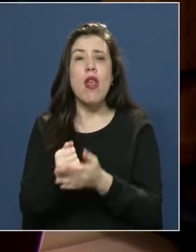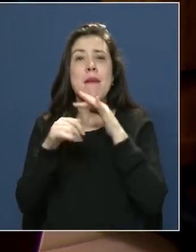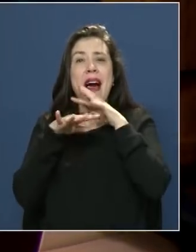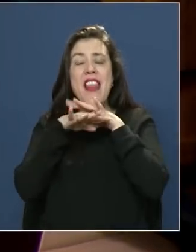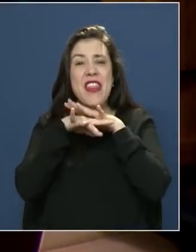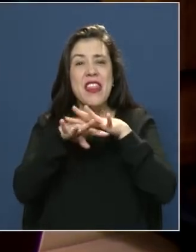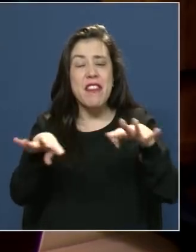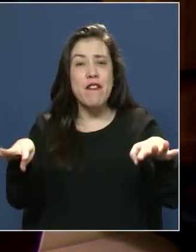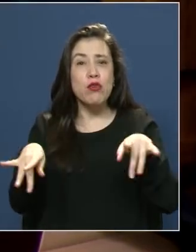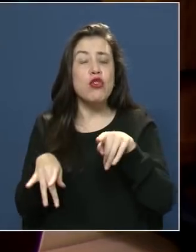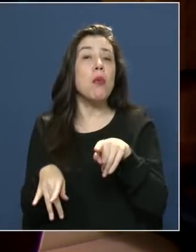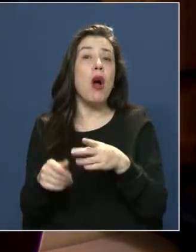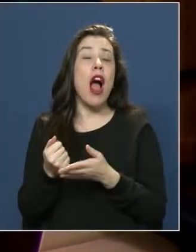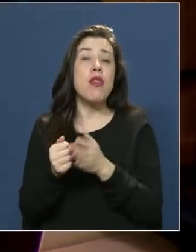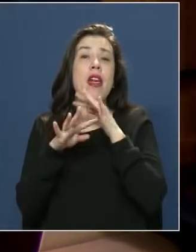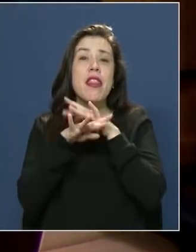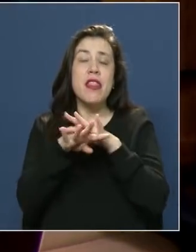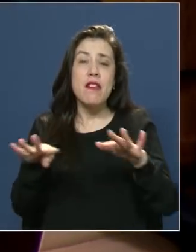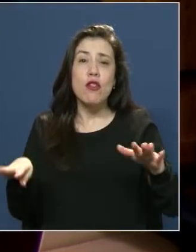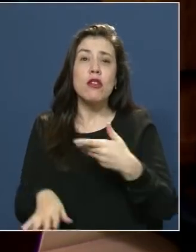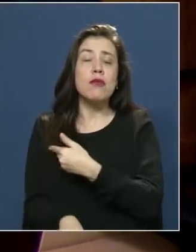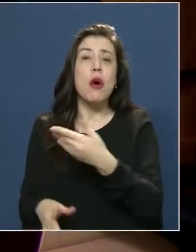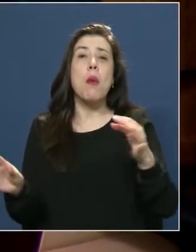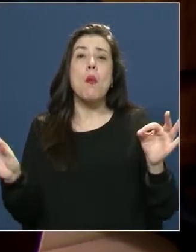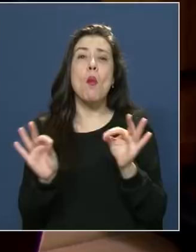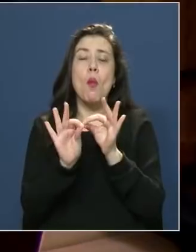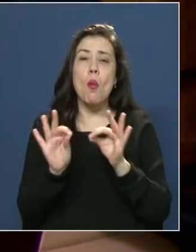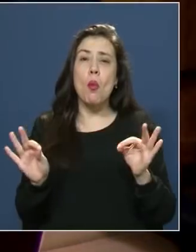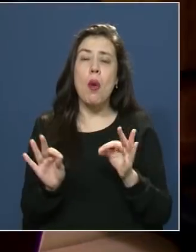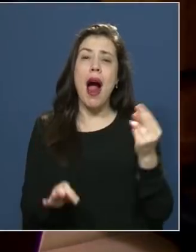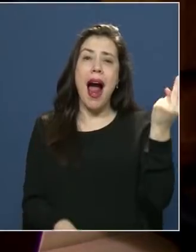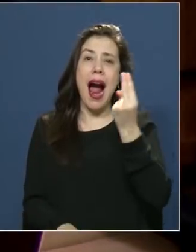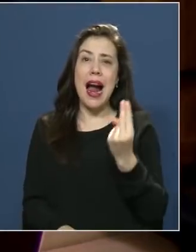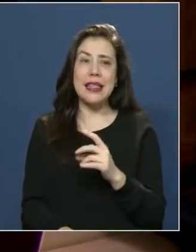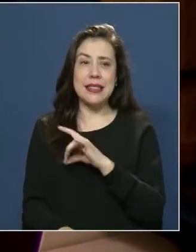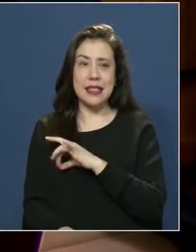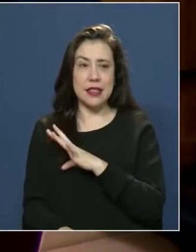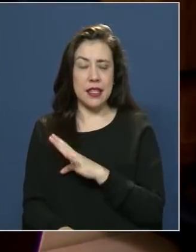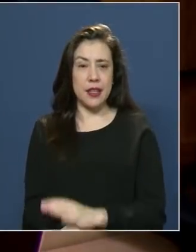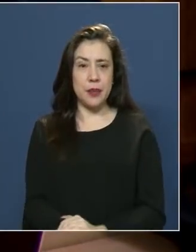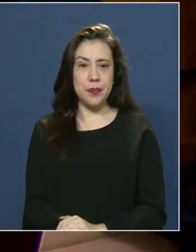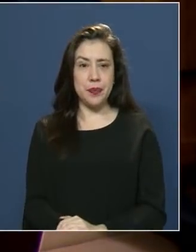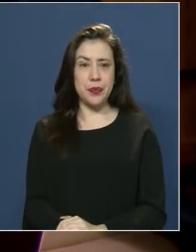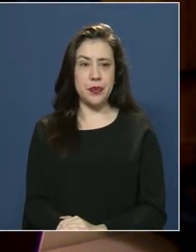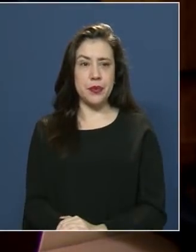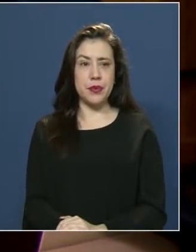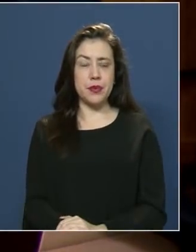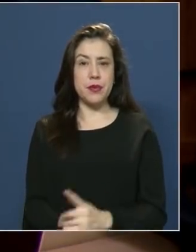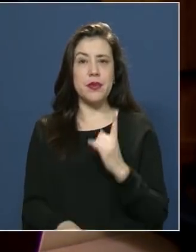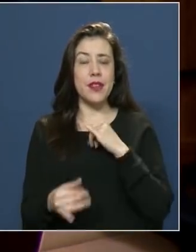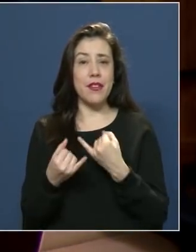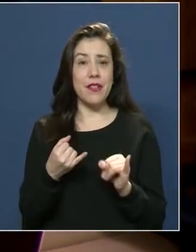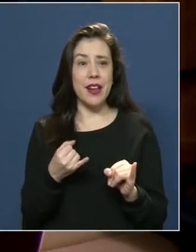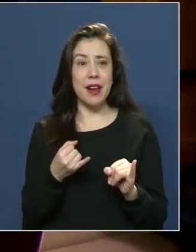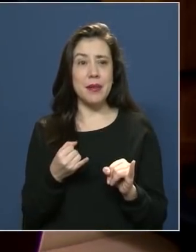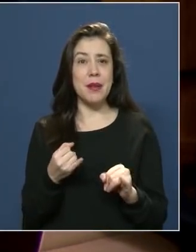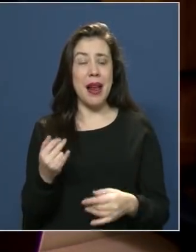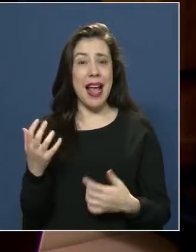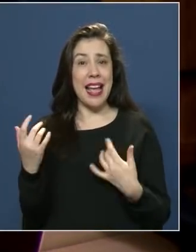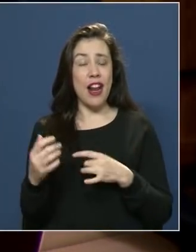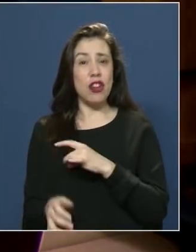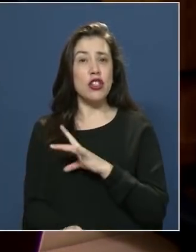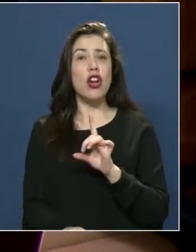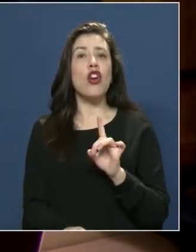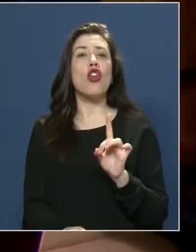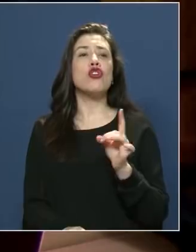difusión, porque son canales de difusión y también de distribución de música de los artistas chilenos. Y por último, para que las referencias del rock chileno no